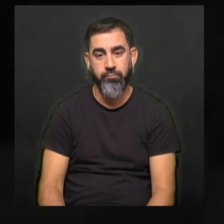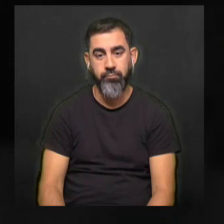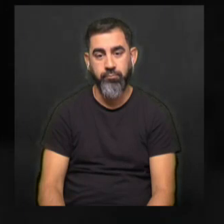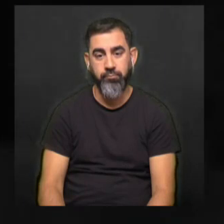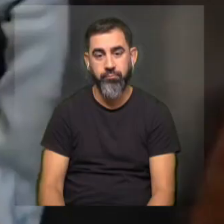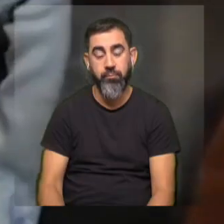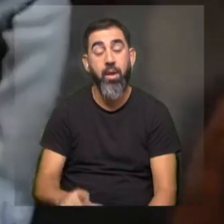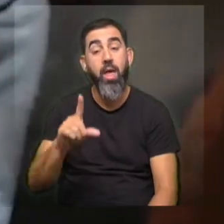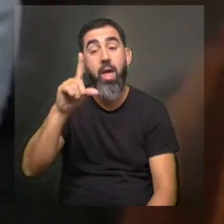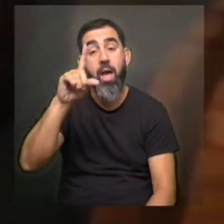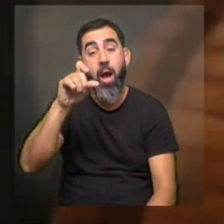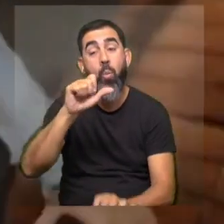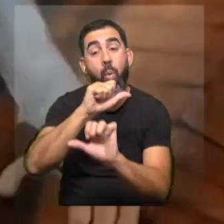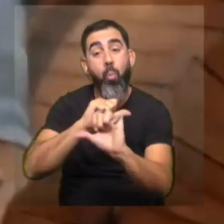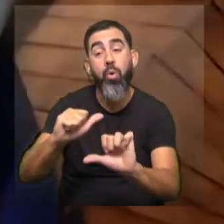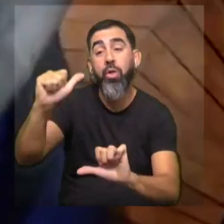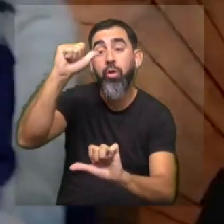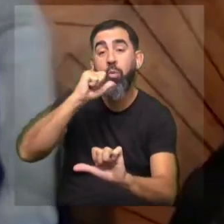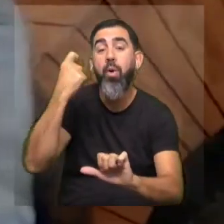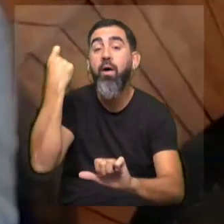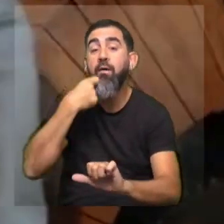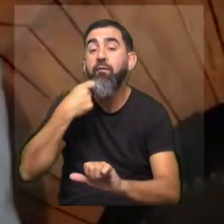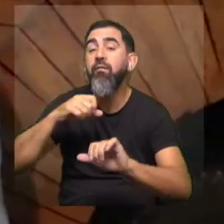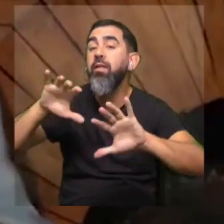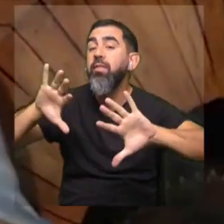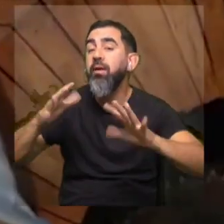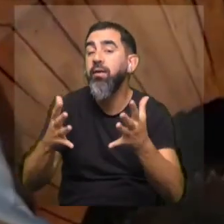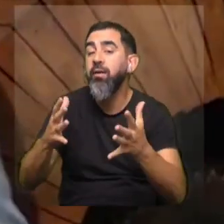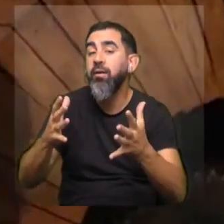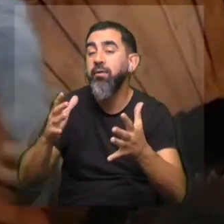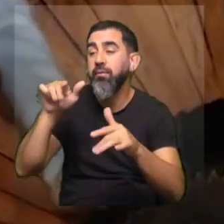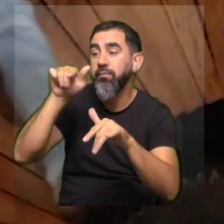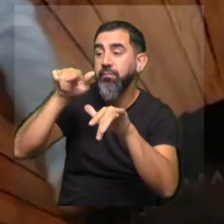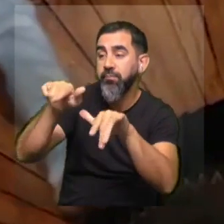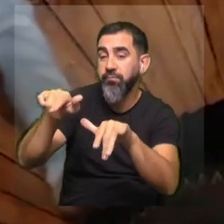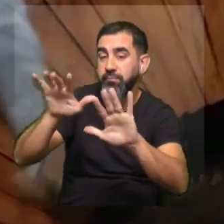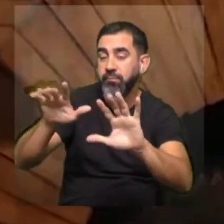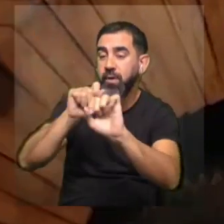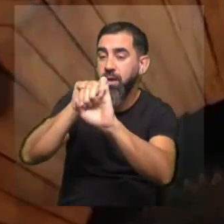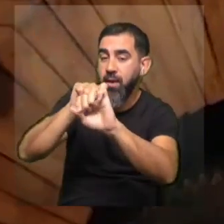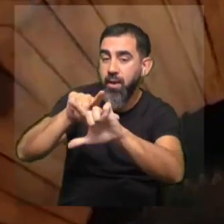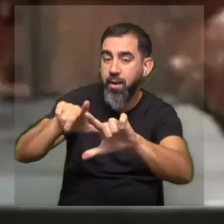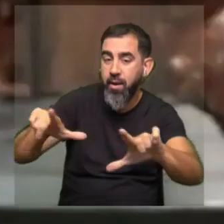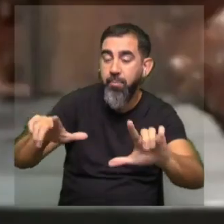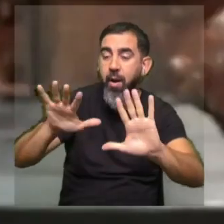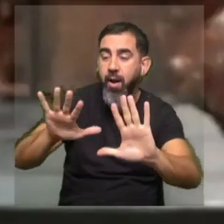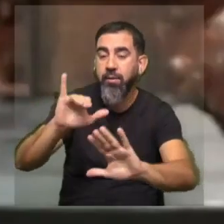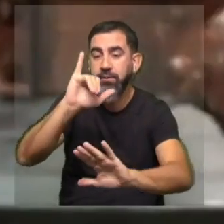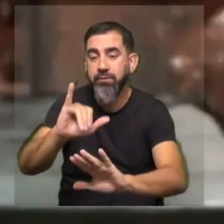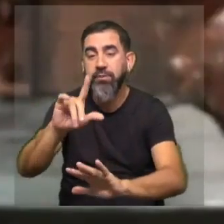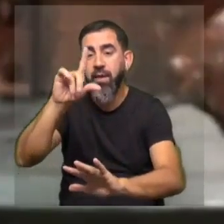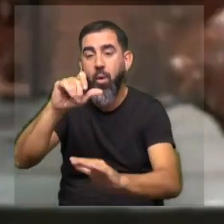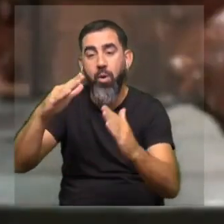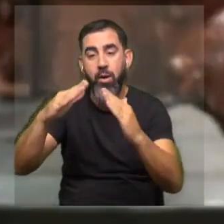Para que el agua se pueda tomar, le falta esto. Así queda potable y así es como el agua llega a